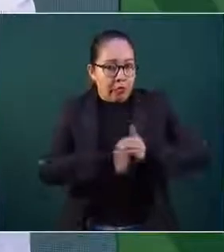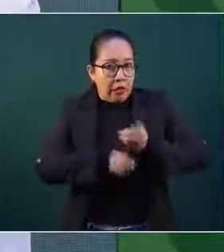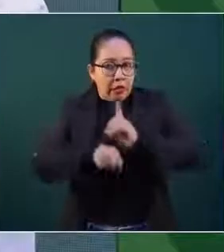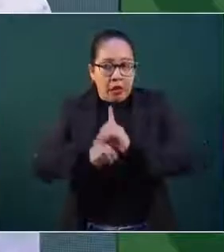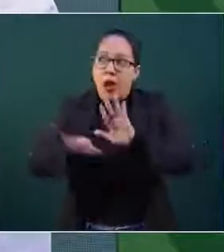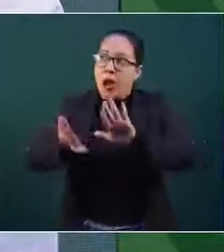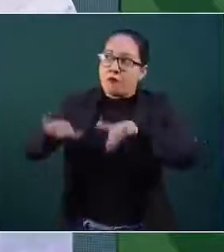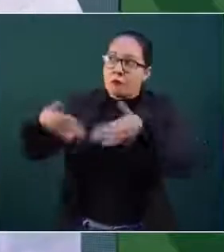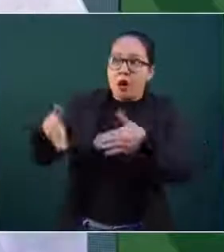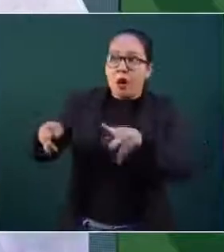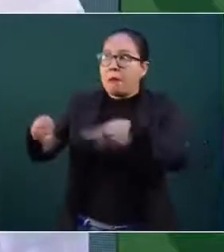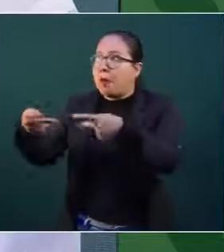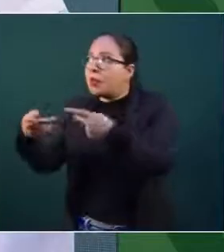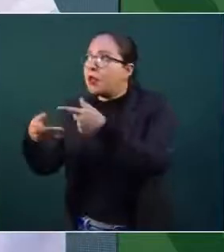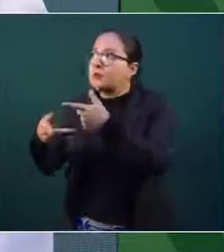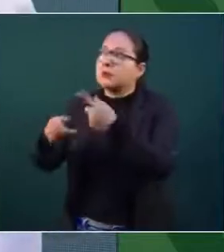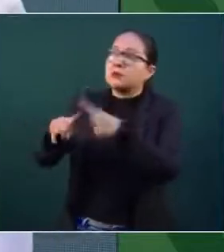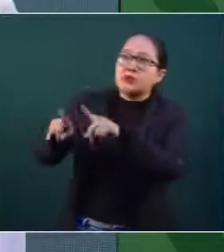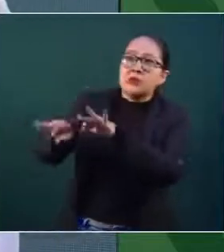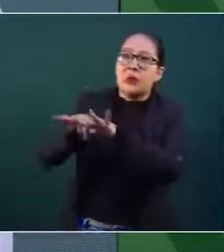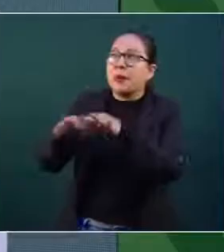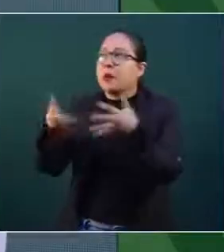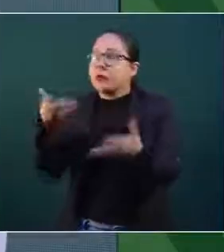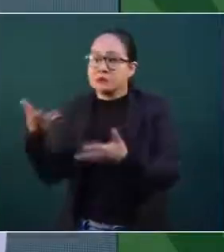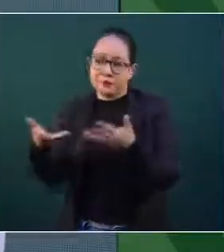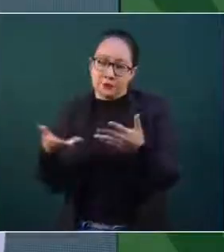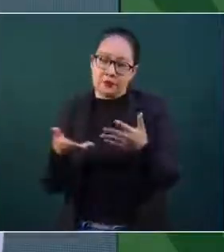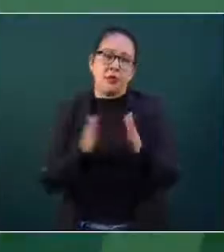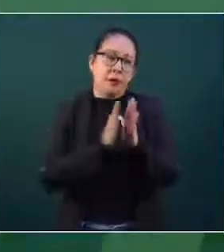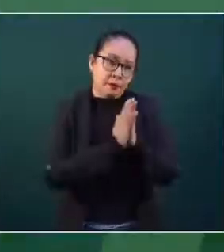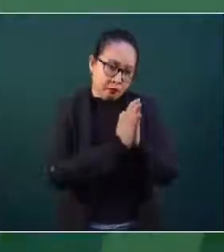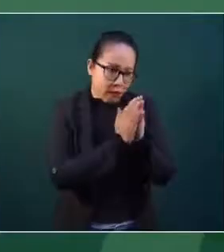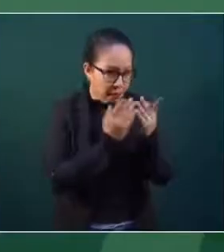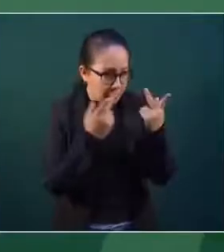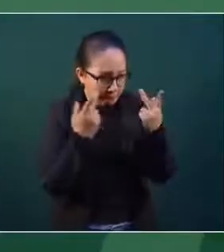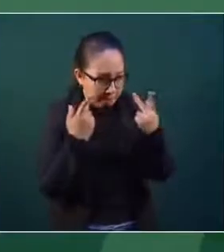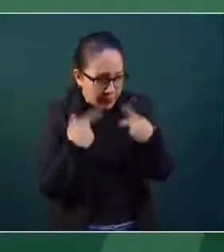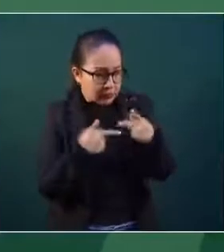le diéramos a la gente la libertad